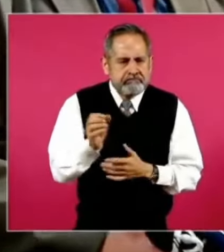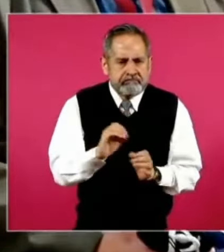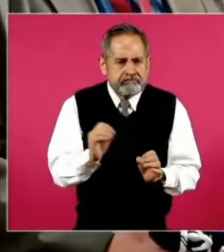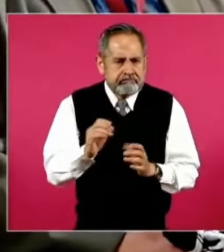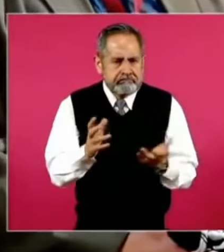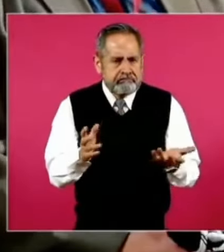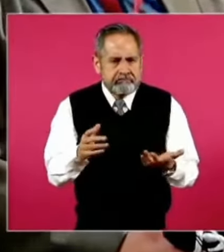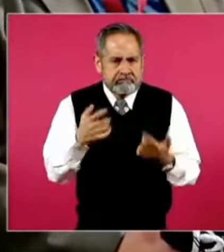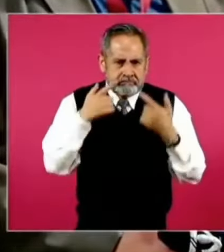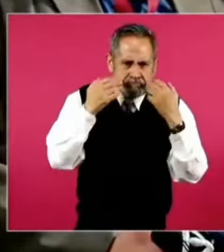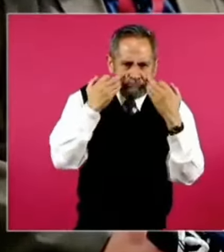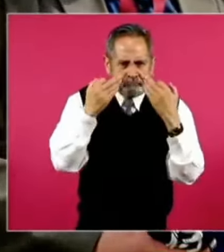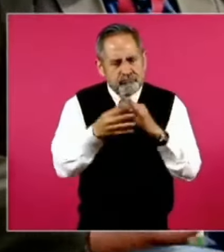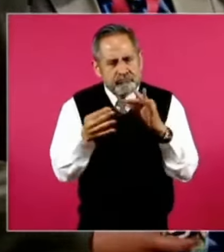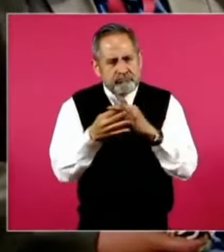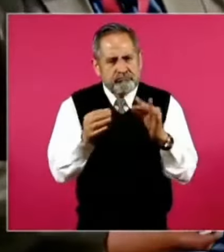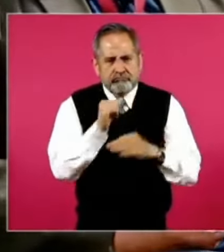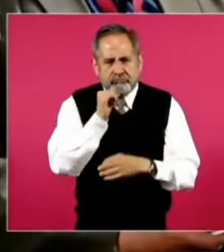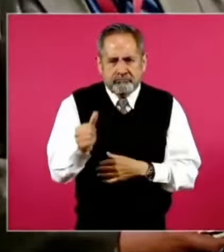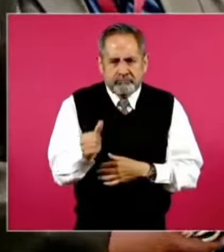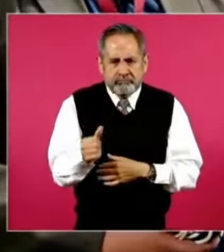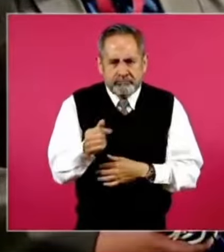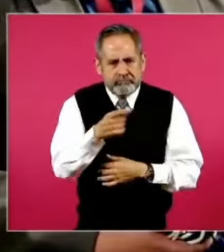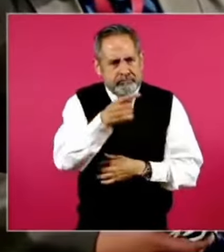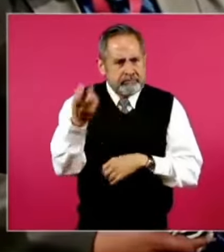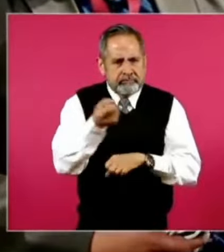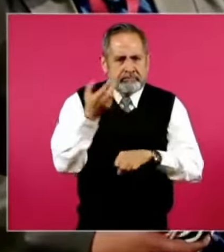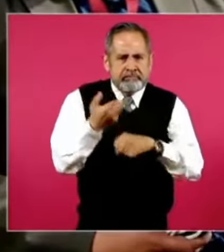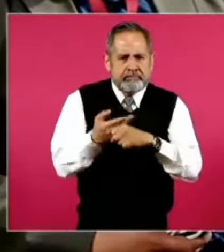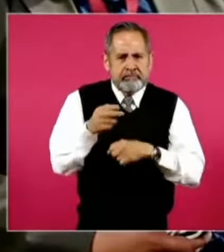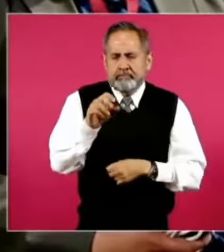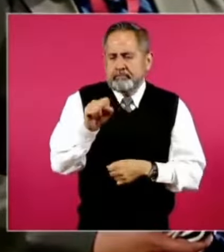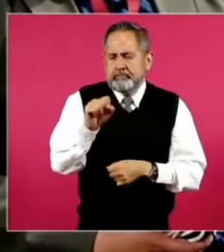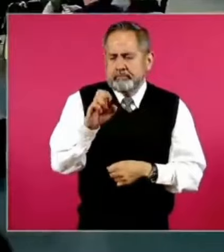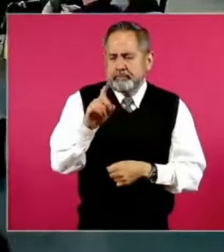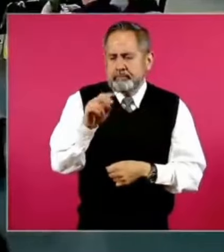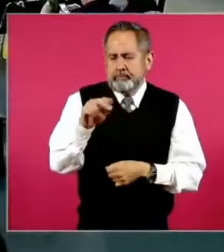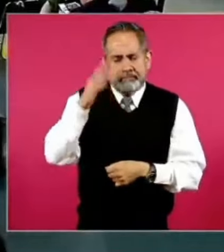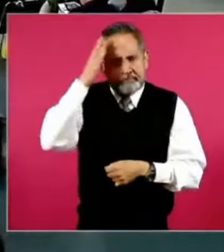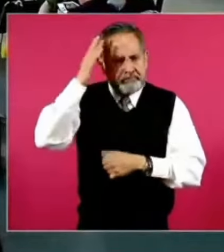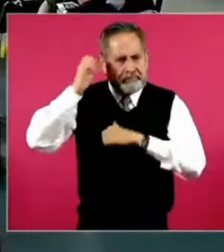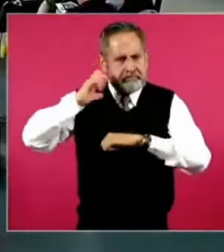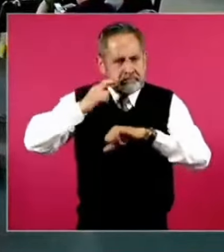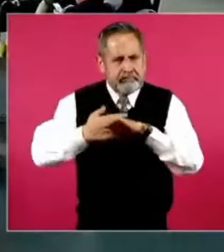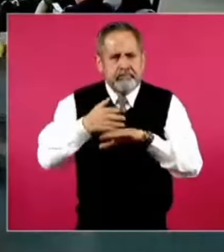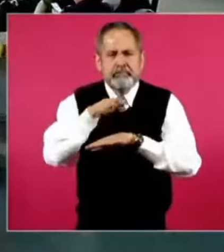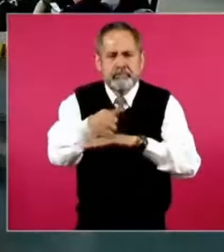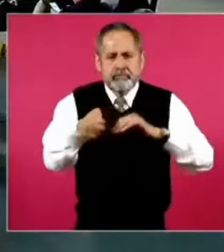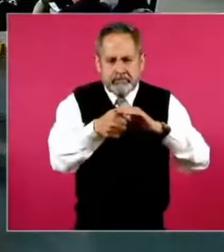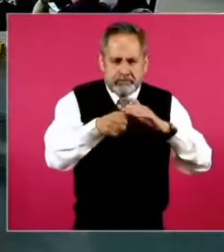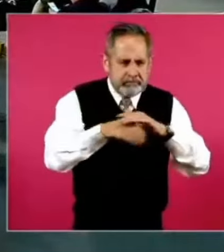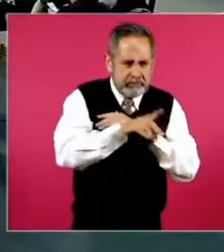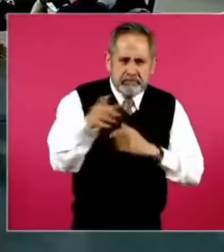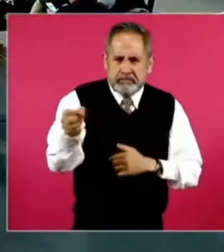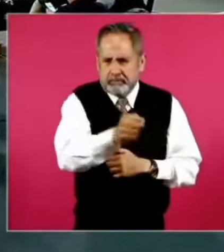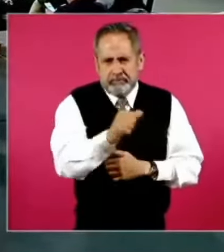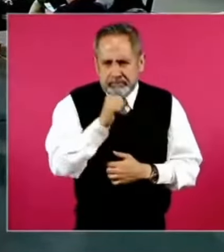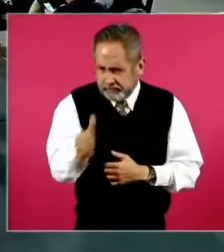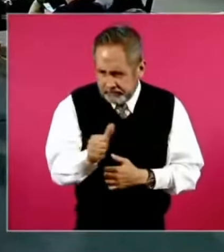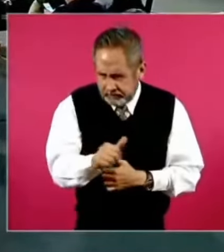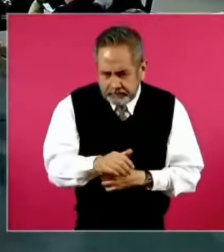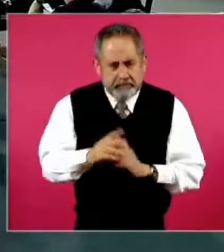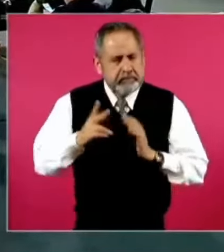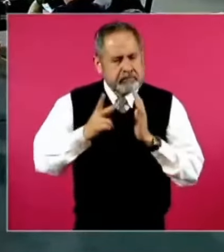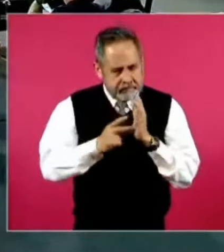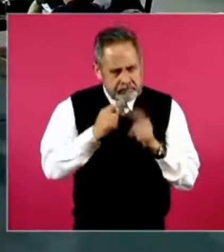dar su testimonio como secretario de la Defensa Nacional en el caso de Ayotzinapa. Retomando el